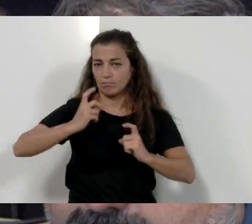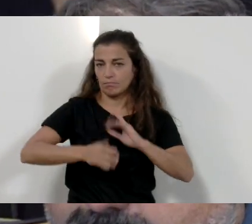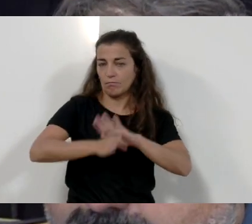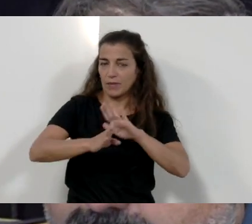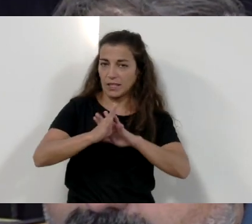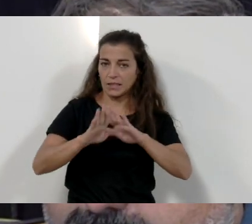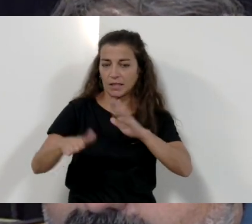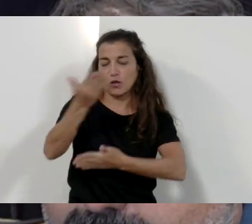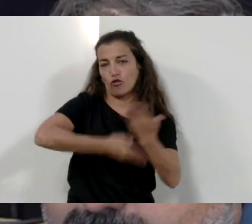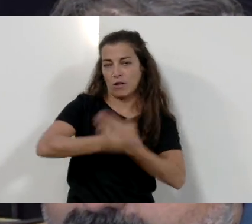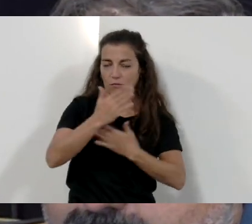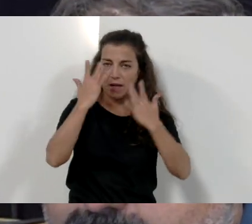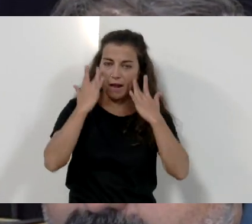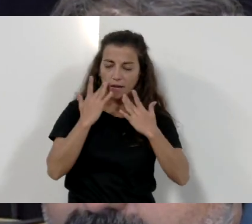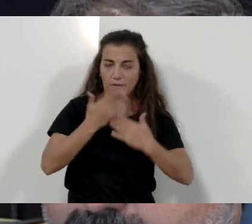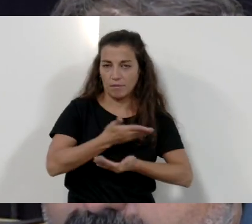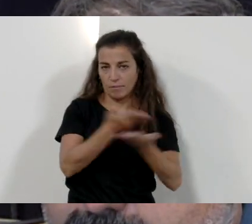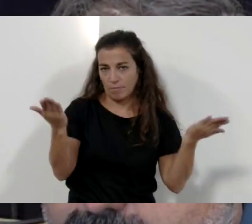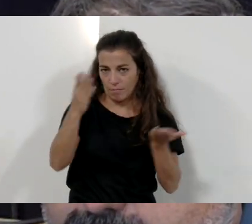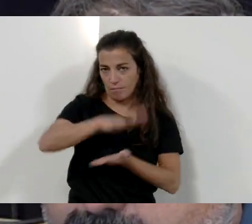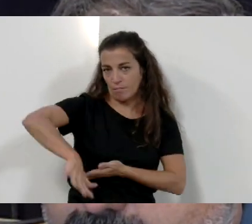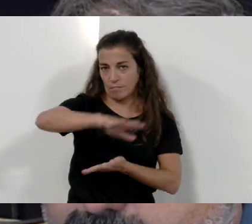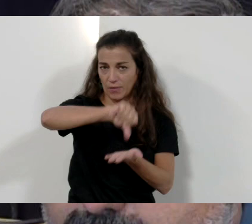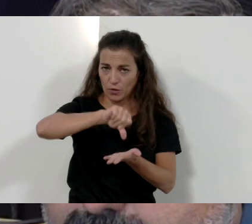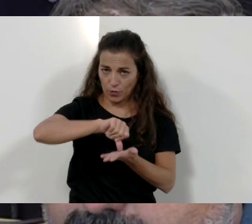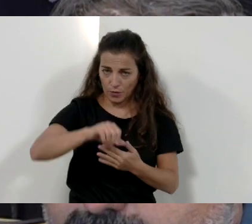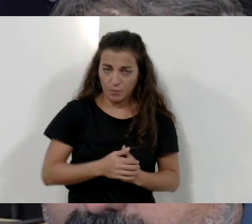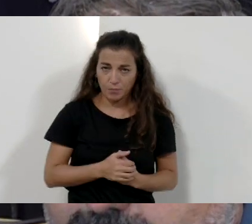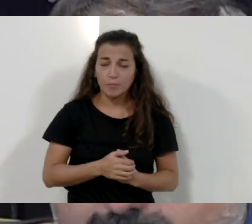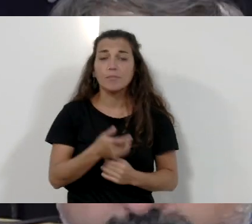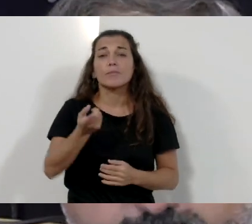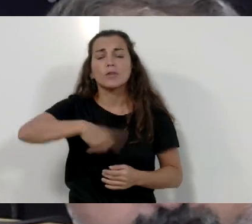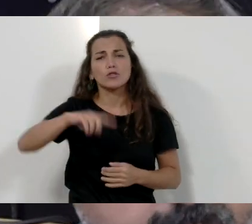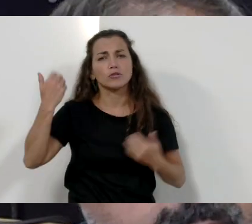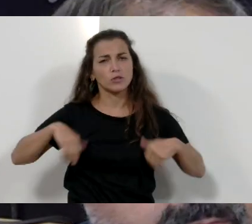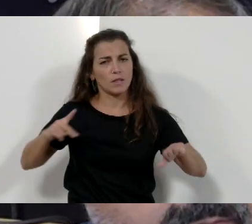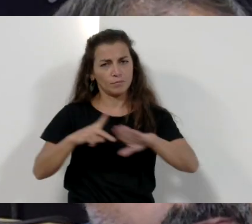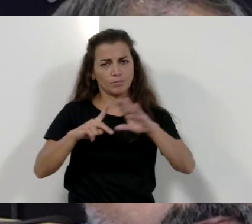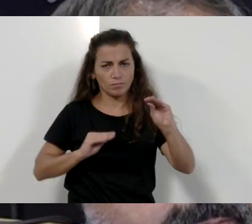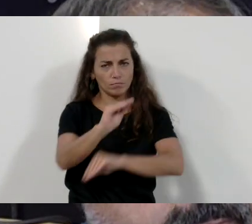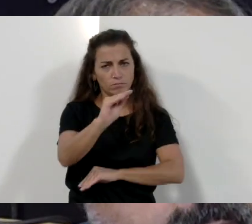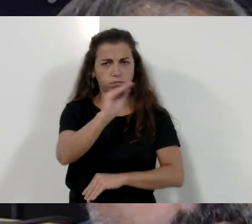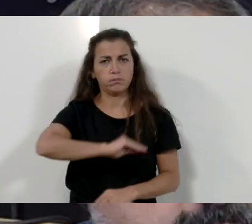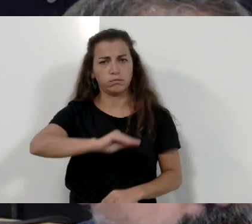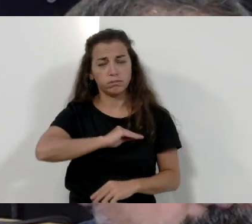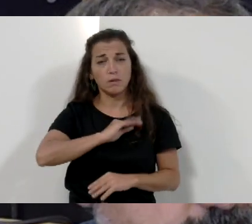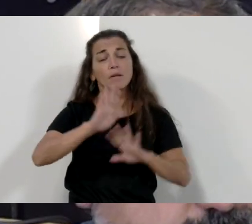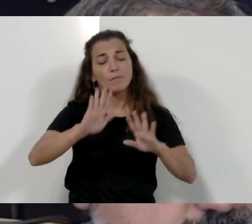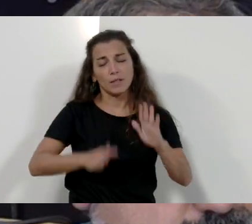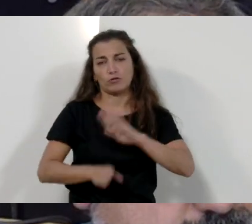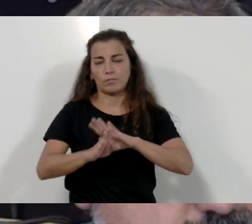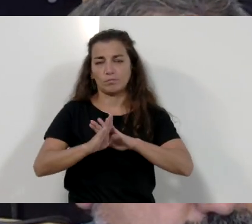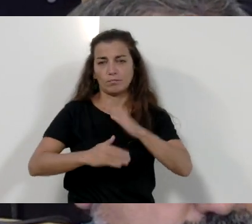solo en los equipos, que ya hemos hecho una inversión muy fuerte, sino también en reestructurar